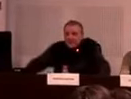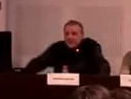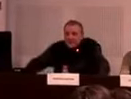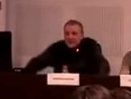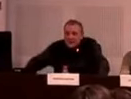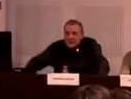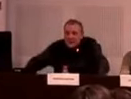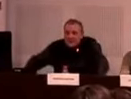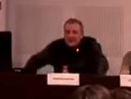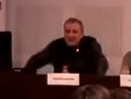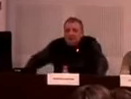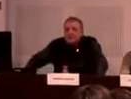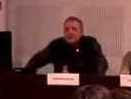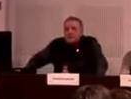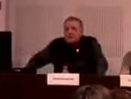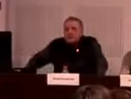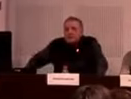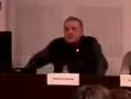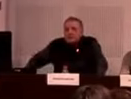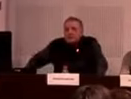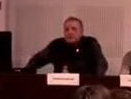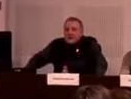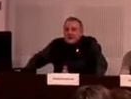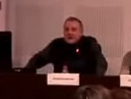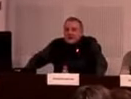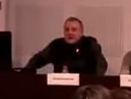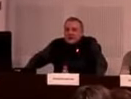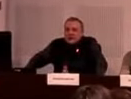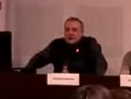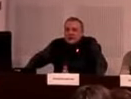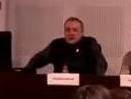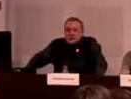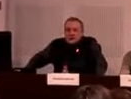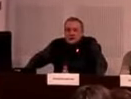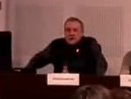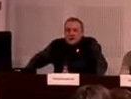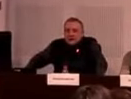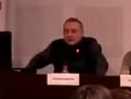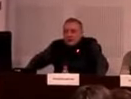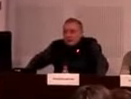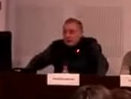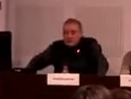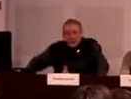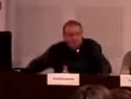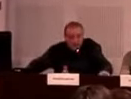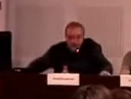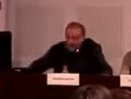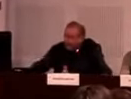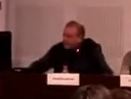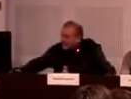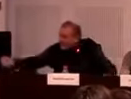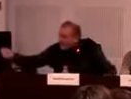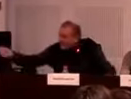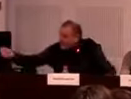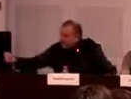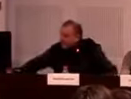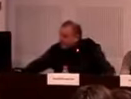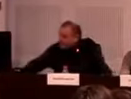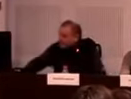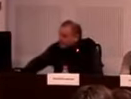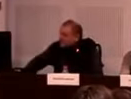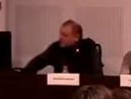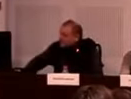Habían temporadas en que no te podías quitar el sexo de la cabeza de ninguna manera. Y corroboro lo que dice ella, la compañera, ojalá